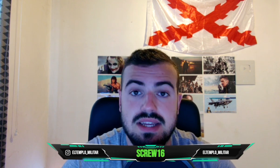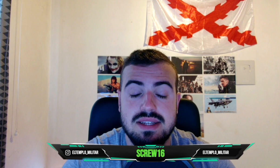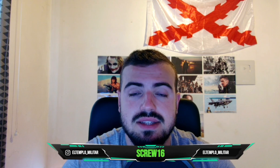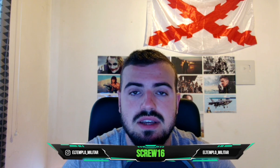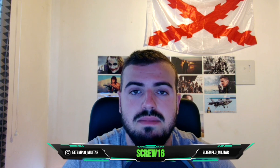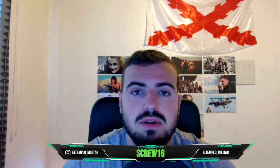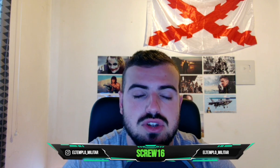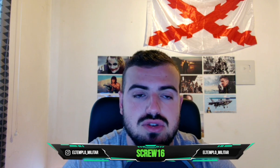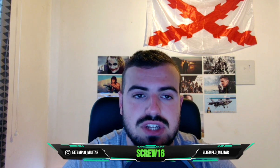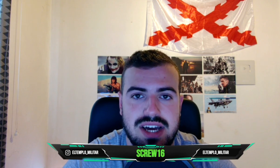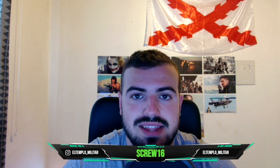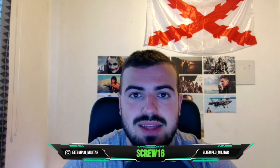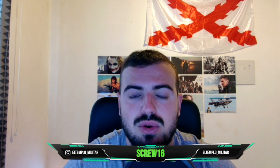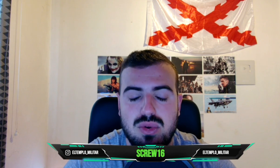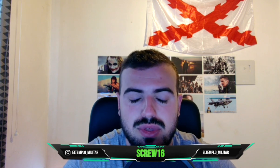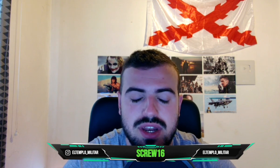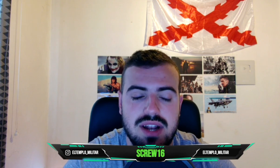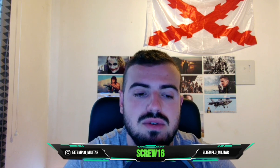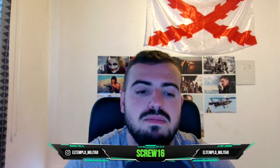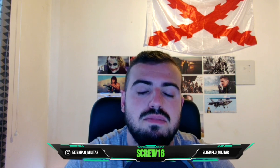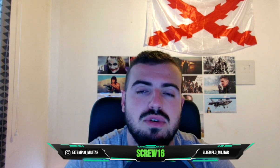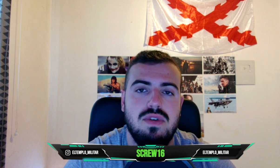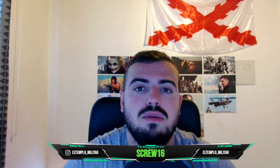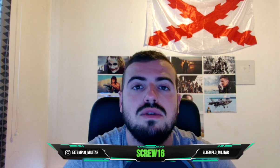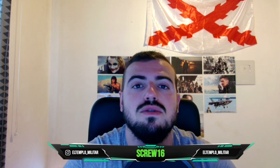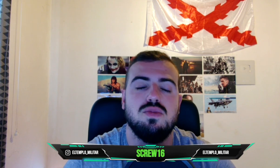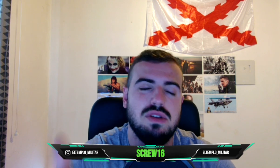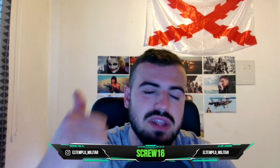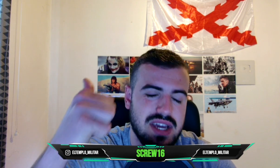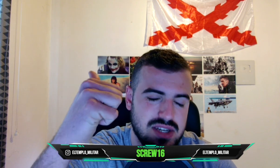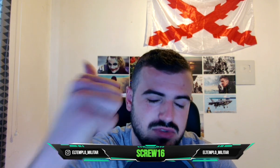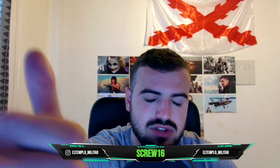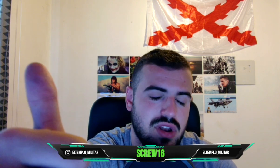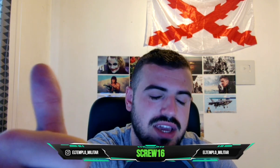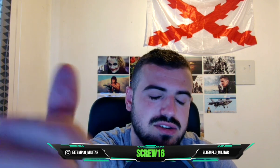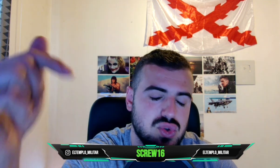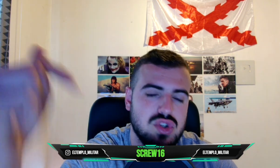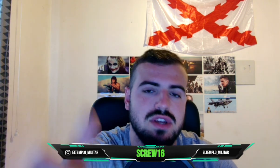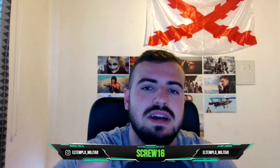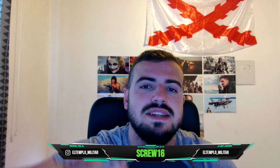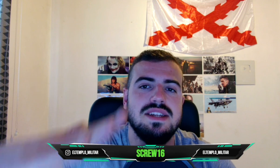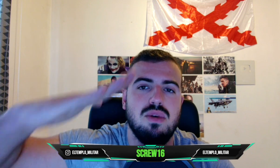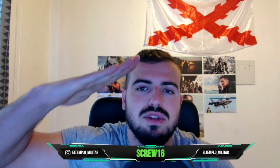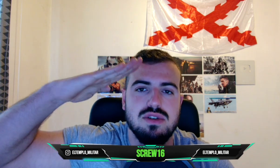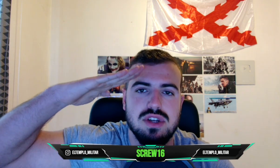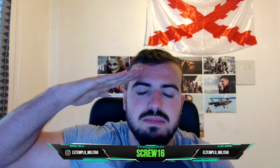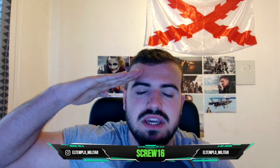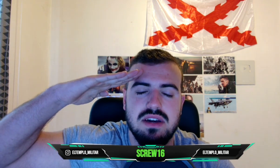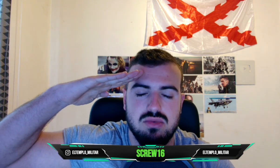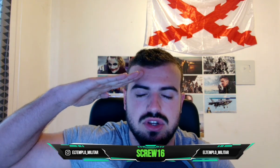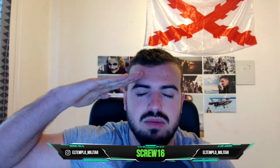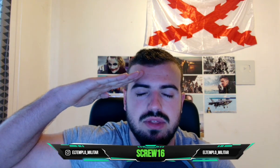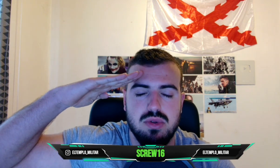el debate ya existía, pero si os ha dado a conocer algo, por favor, os pido que dejéis vuestro like, os suscribáis y como